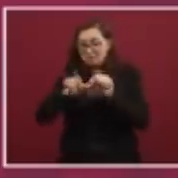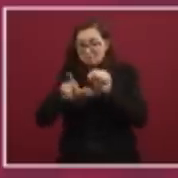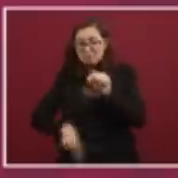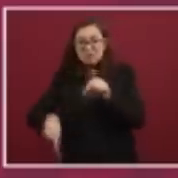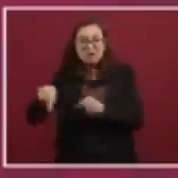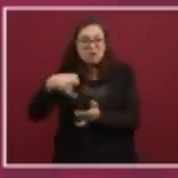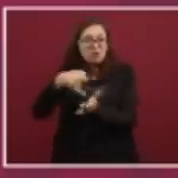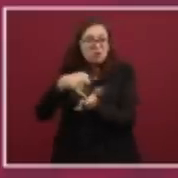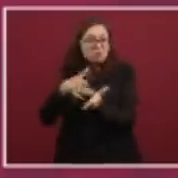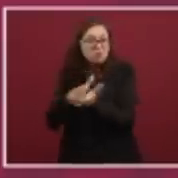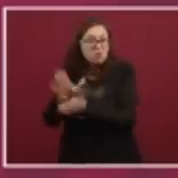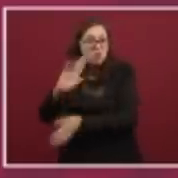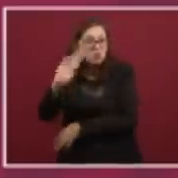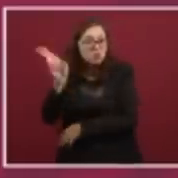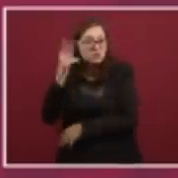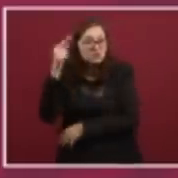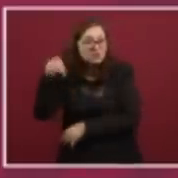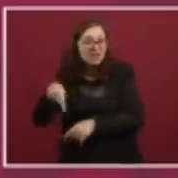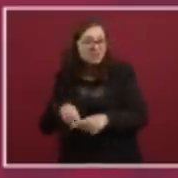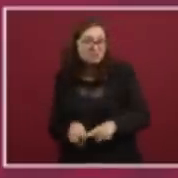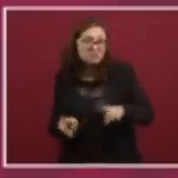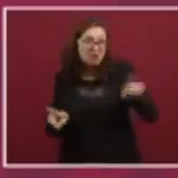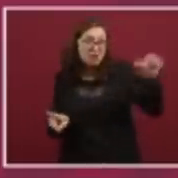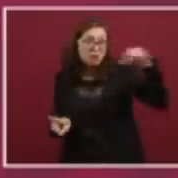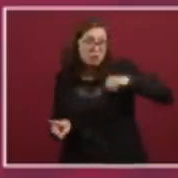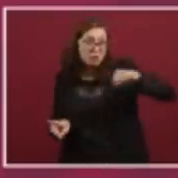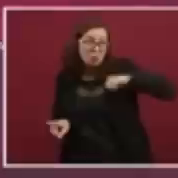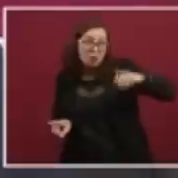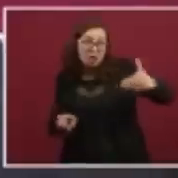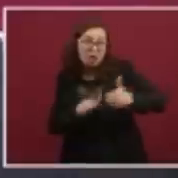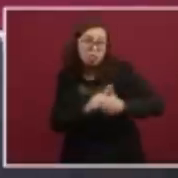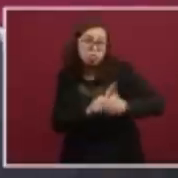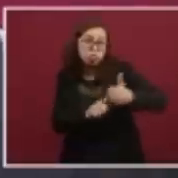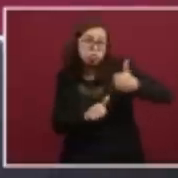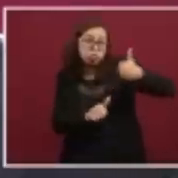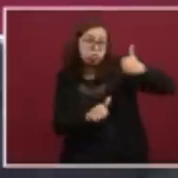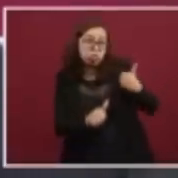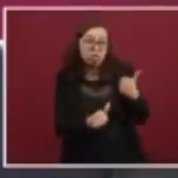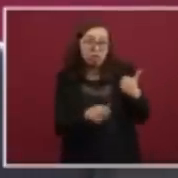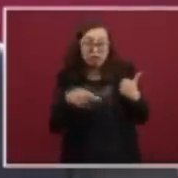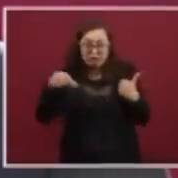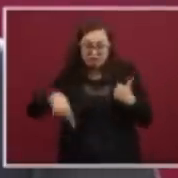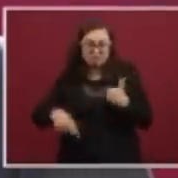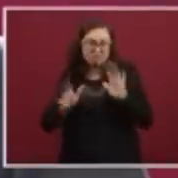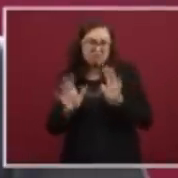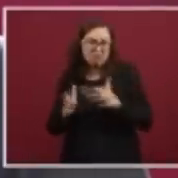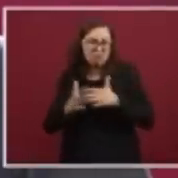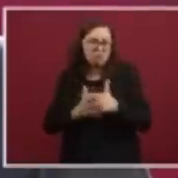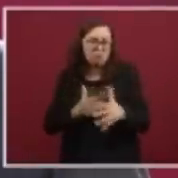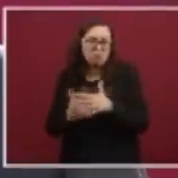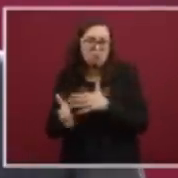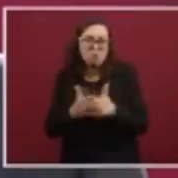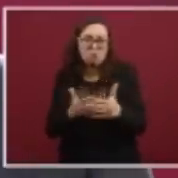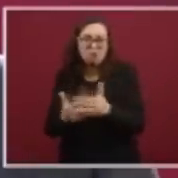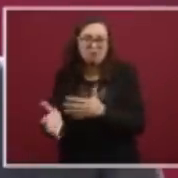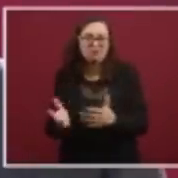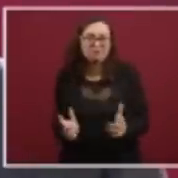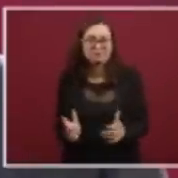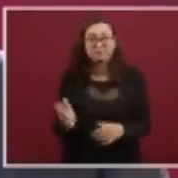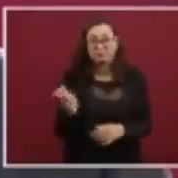respeto. Entonces, los que han leído a Vasconcelos, Ulises,